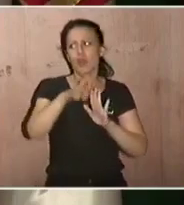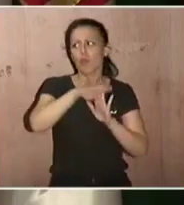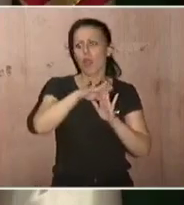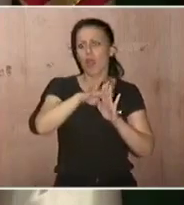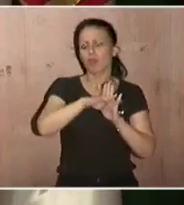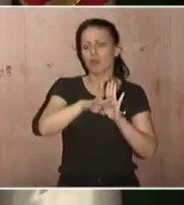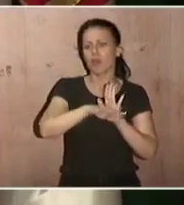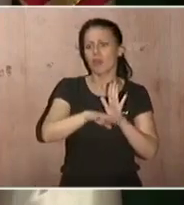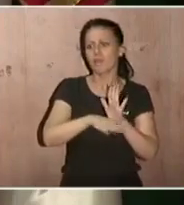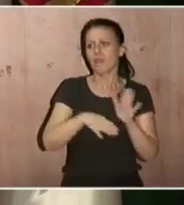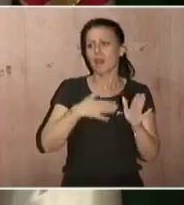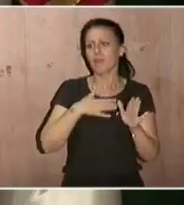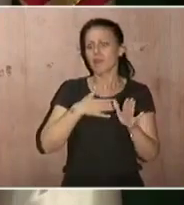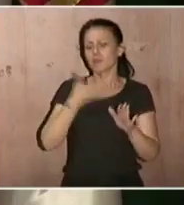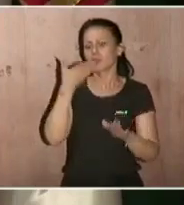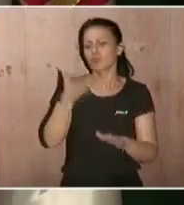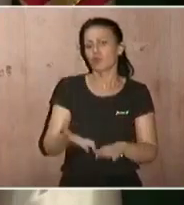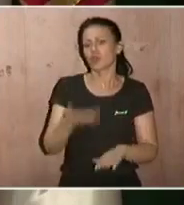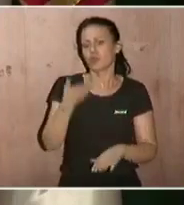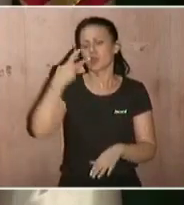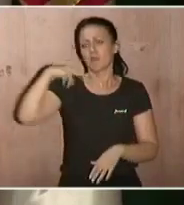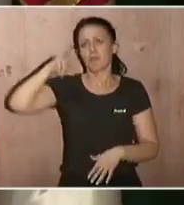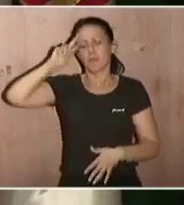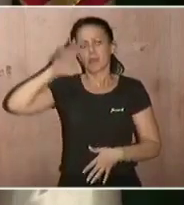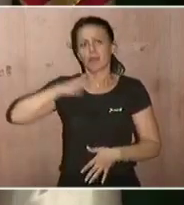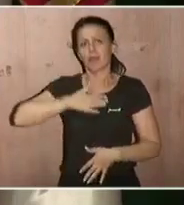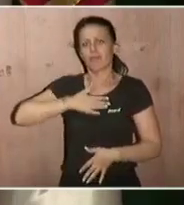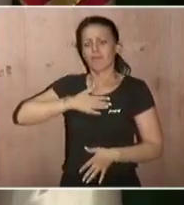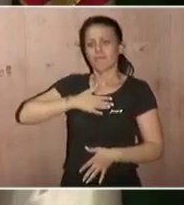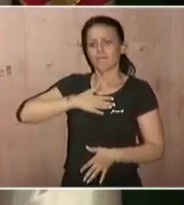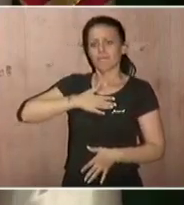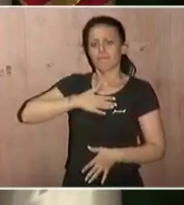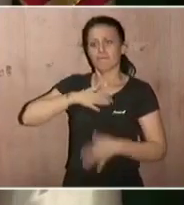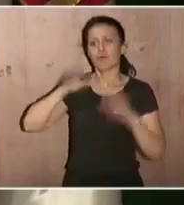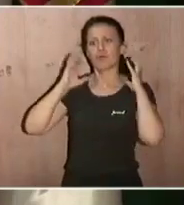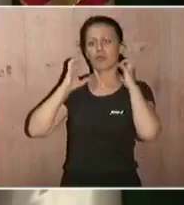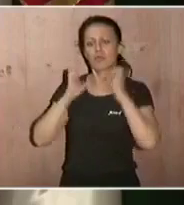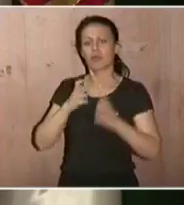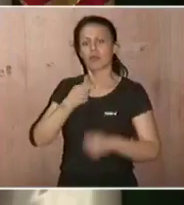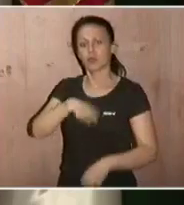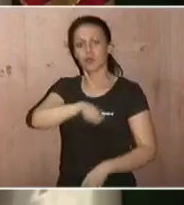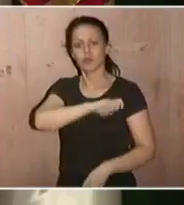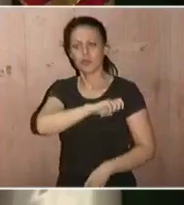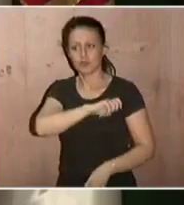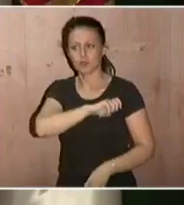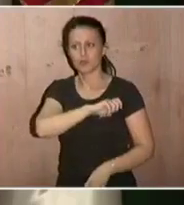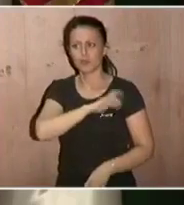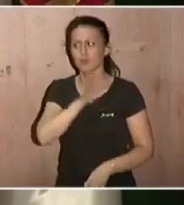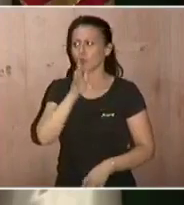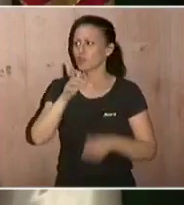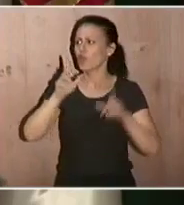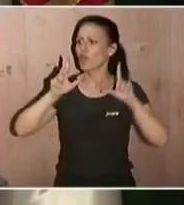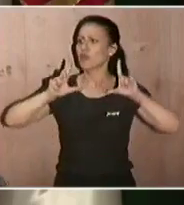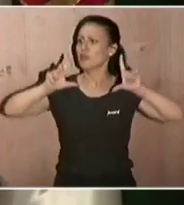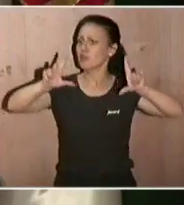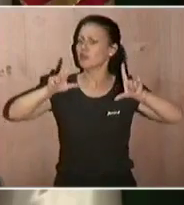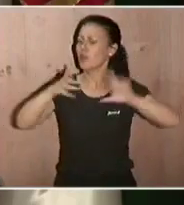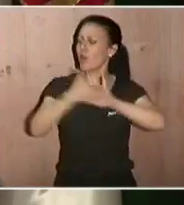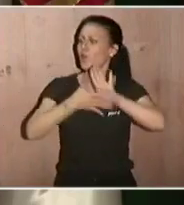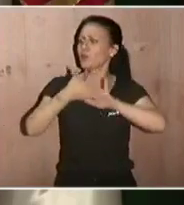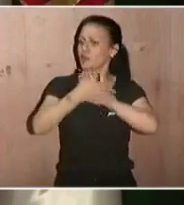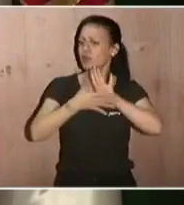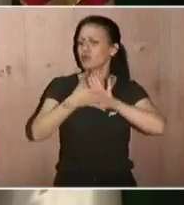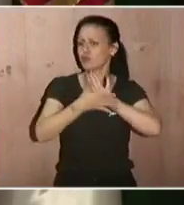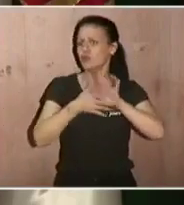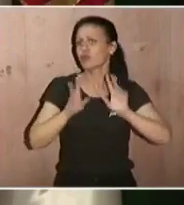parece caracterizan la experiencia de un catedrático español. Por eso el título de mi discurso, que es un